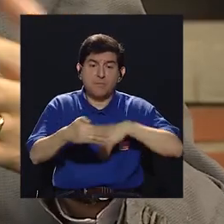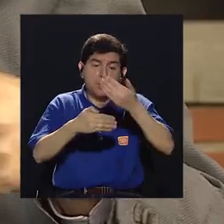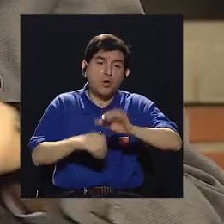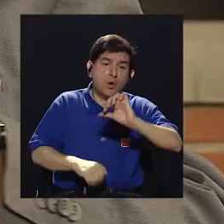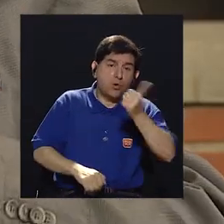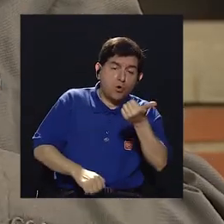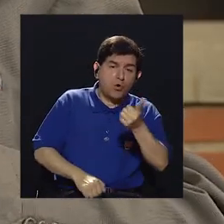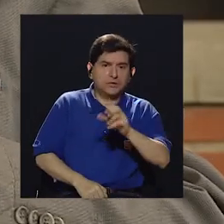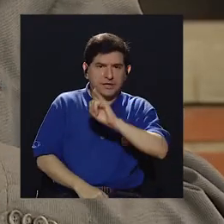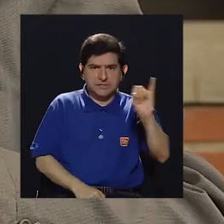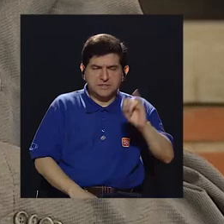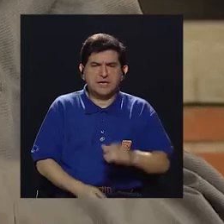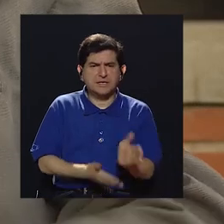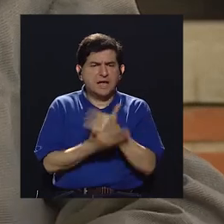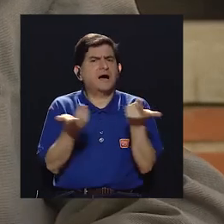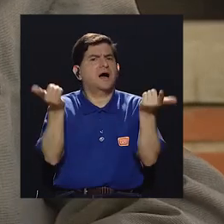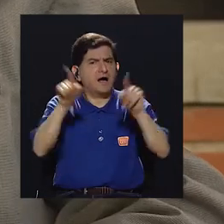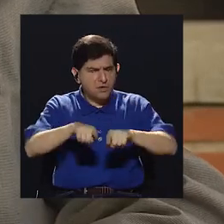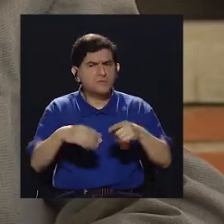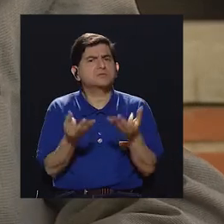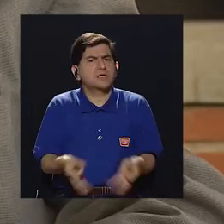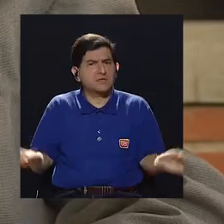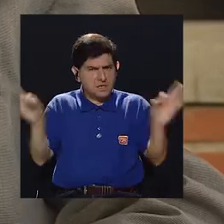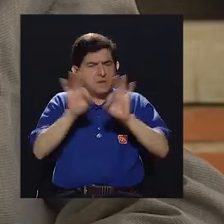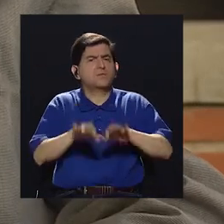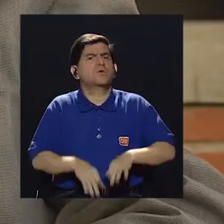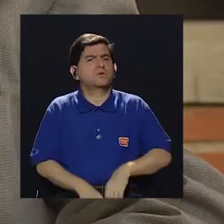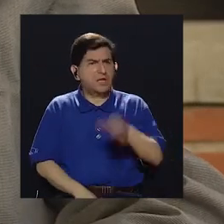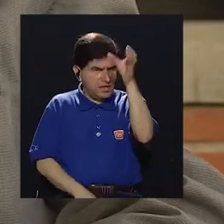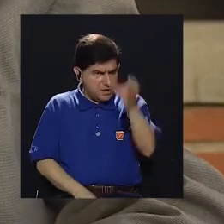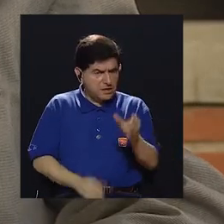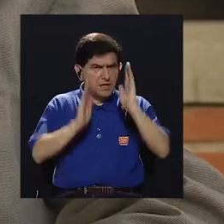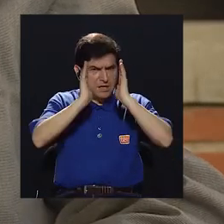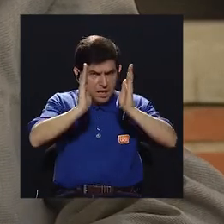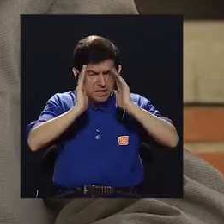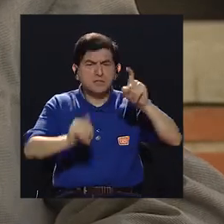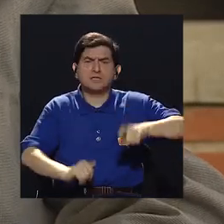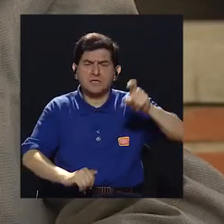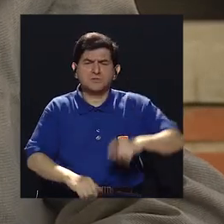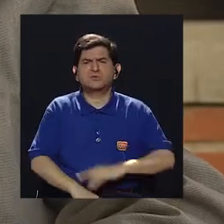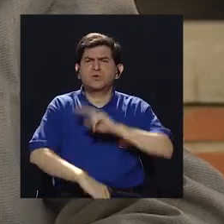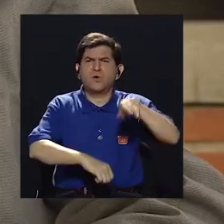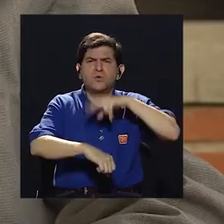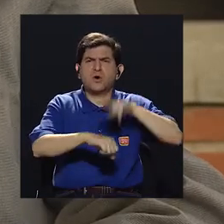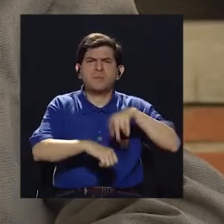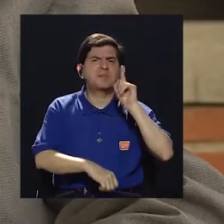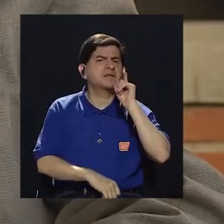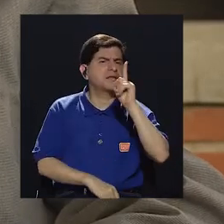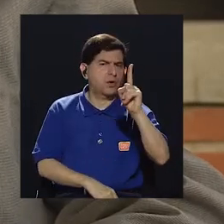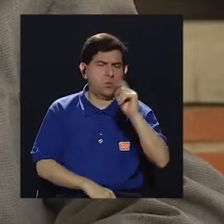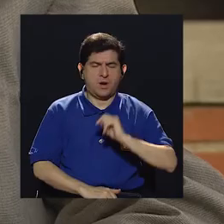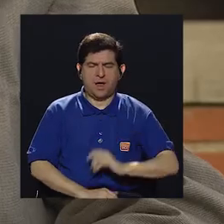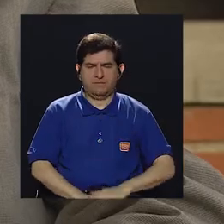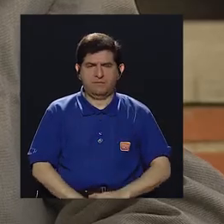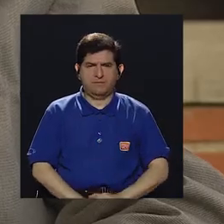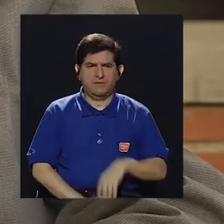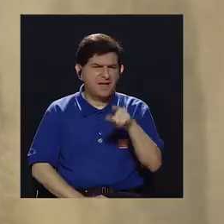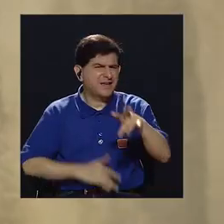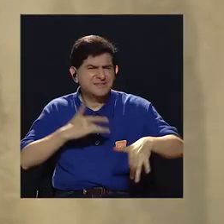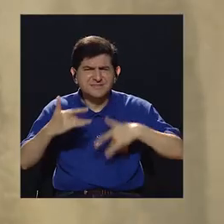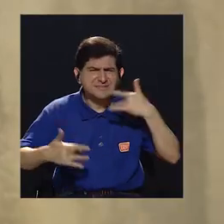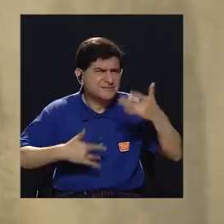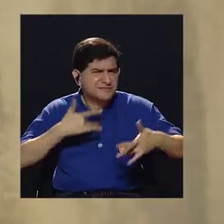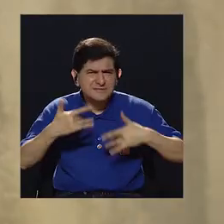otra extremidad, hay que pensar que está pasando algo grande en la columna vertebral y eso hay que ponerle atención, pero generalmente solamente es una.